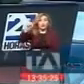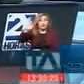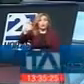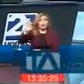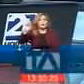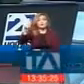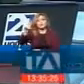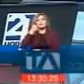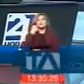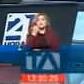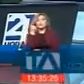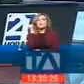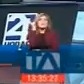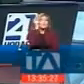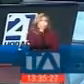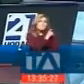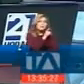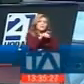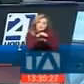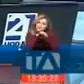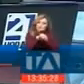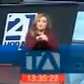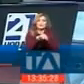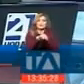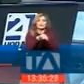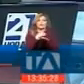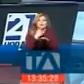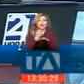es difícil garantizar que la estructura ya fue eliminada.